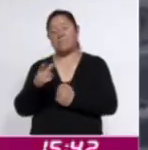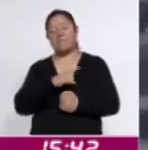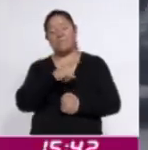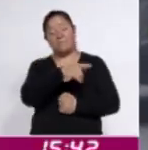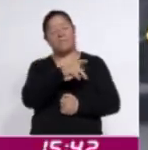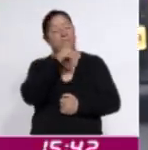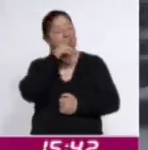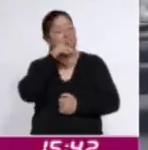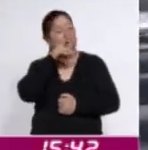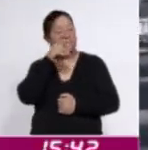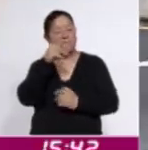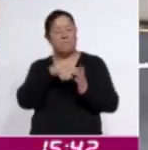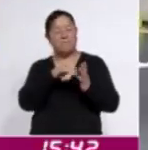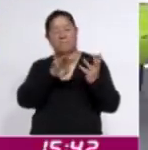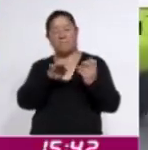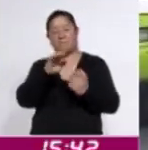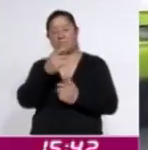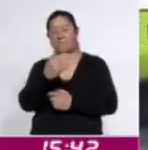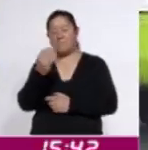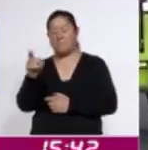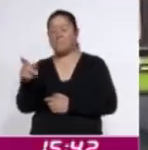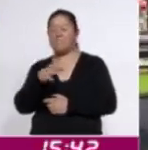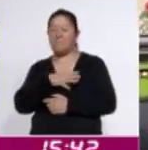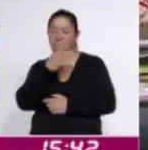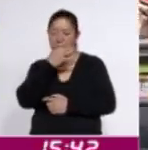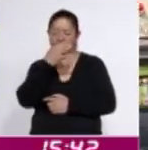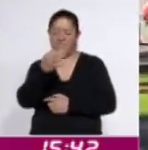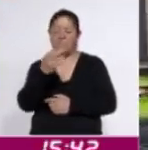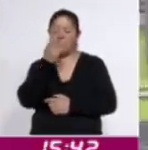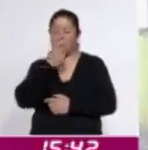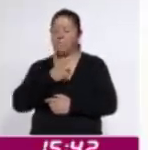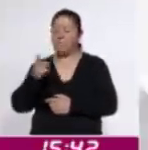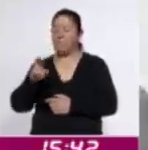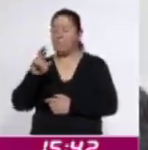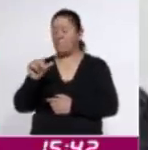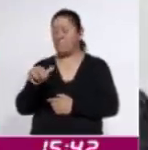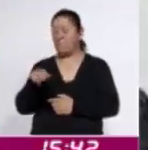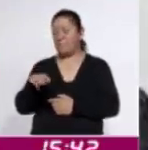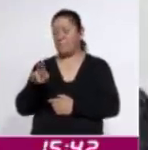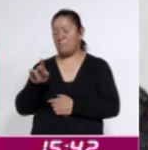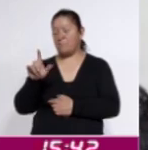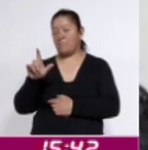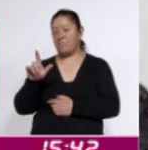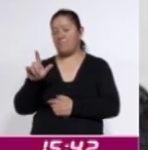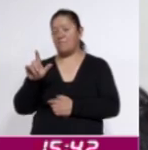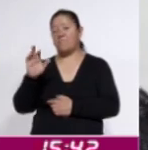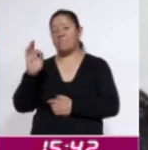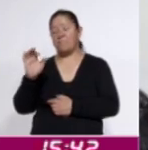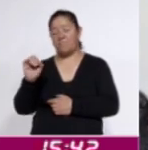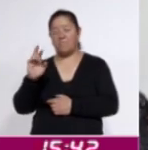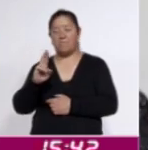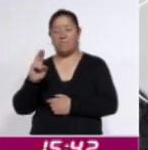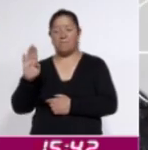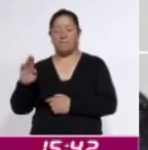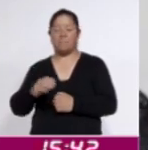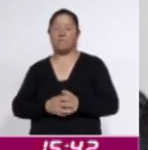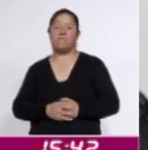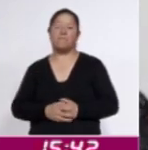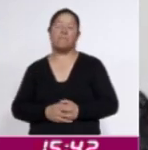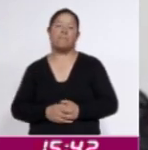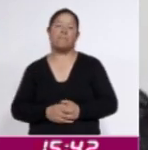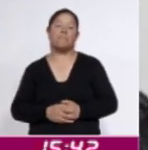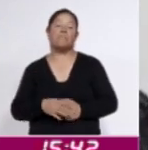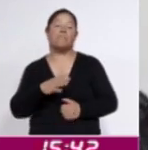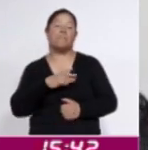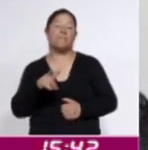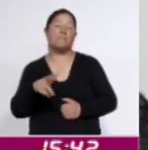diócesis en 1959, informó su vocero, Ranulfo Rojas Bretón. Y se han hecho muy célebres dos grupos de